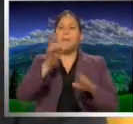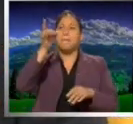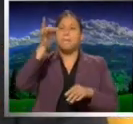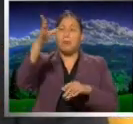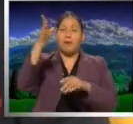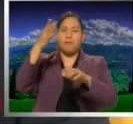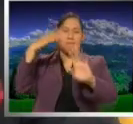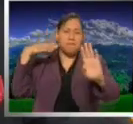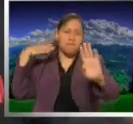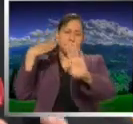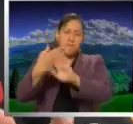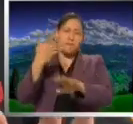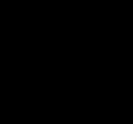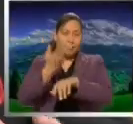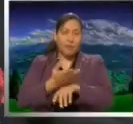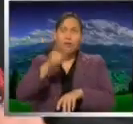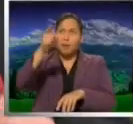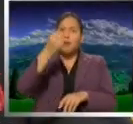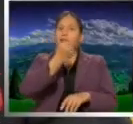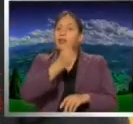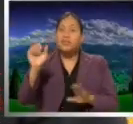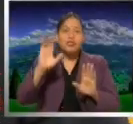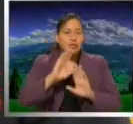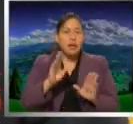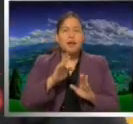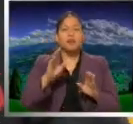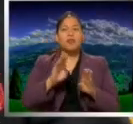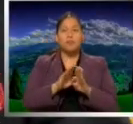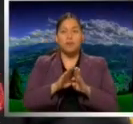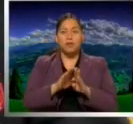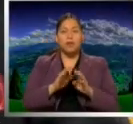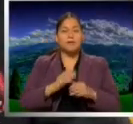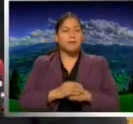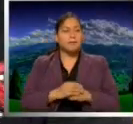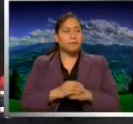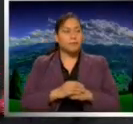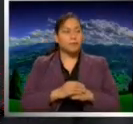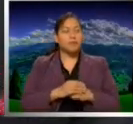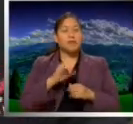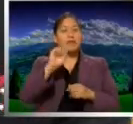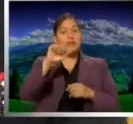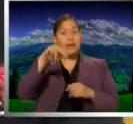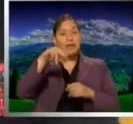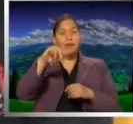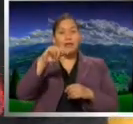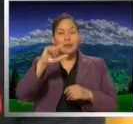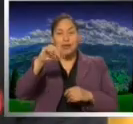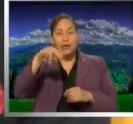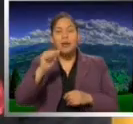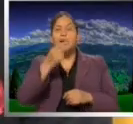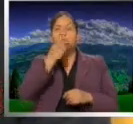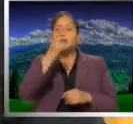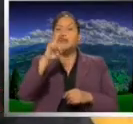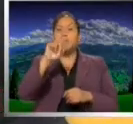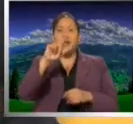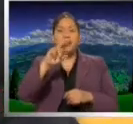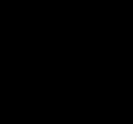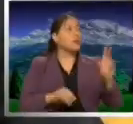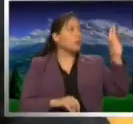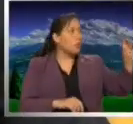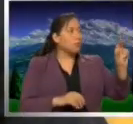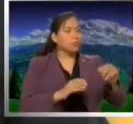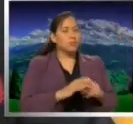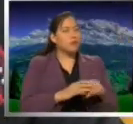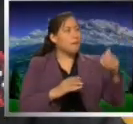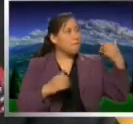vencido a los estadounidenses. Están preparados ya para ahora sí acabarles de romper la crisma. Y Santana le manda a decir a Valencia que no,